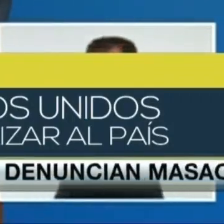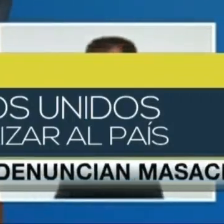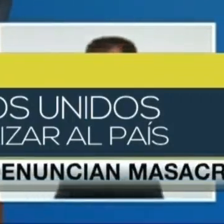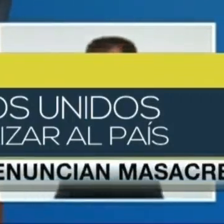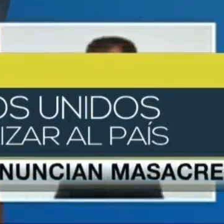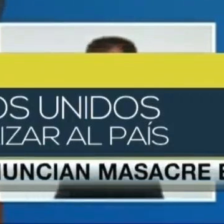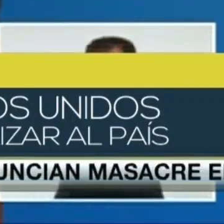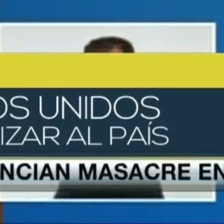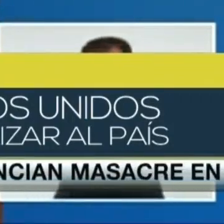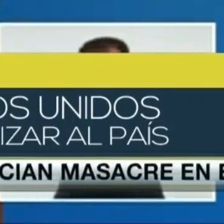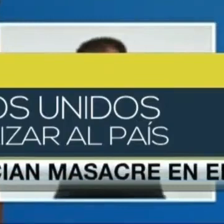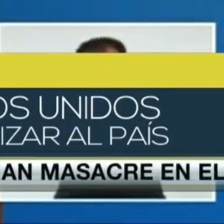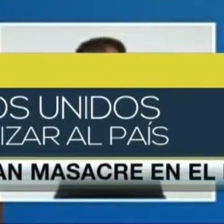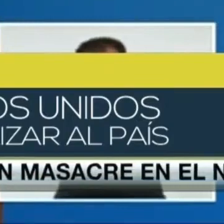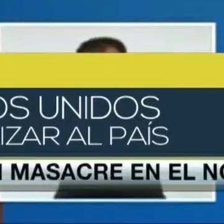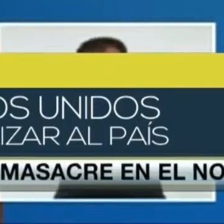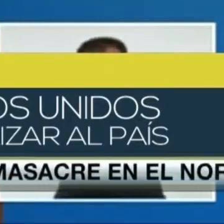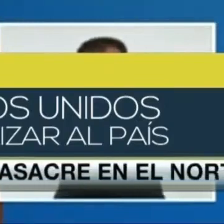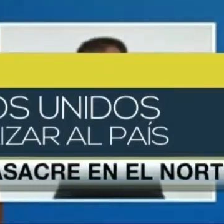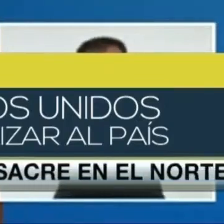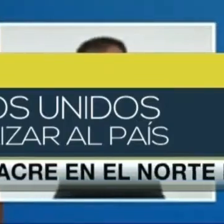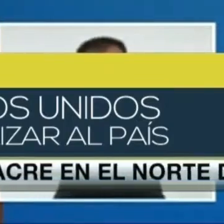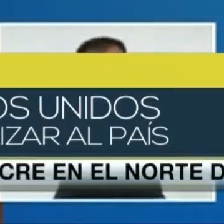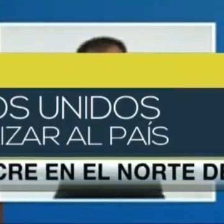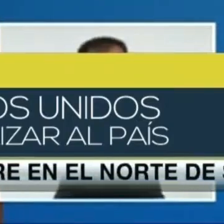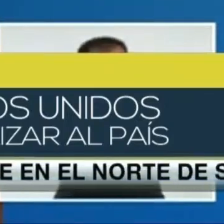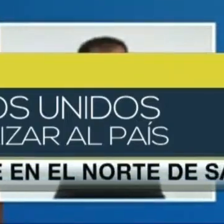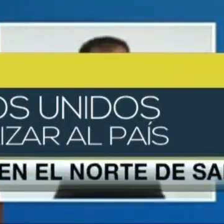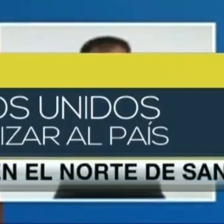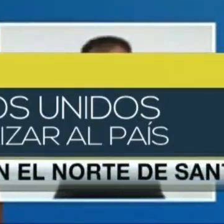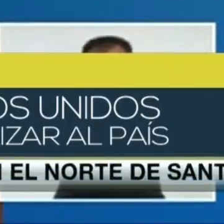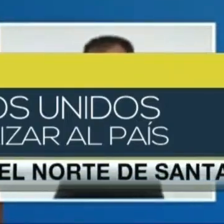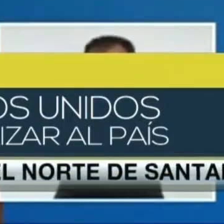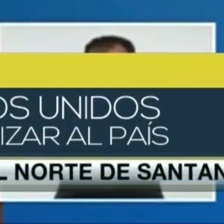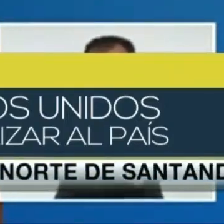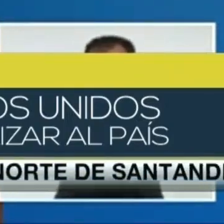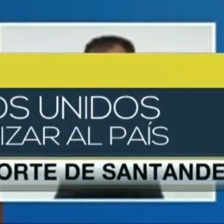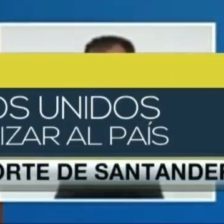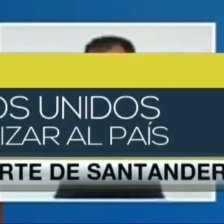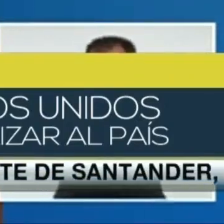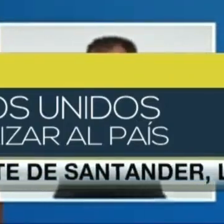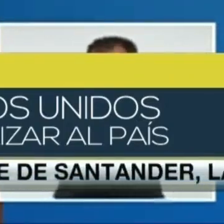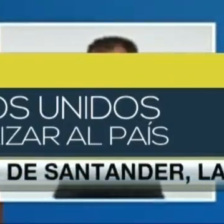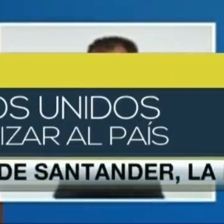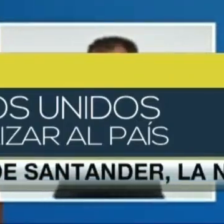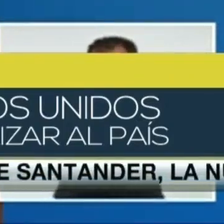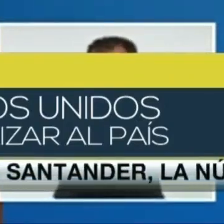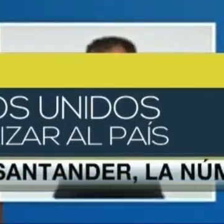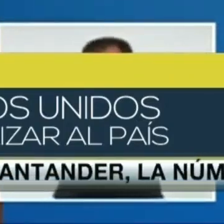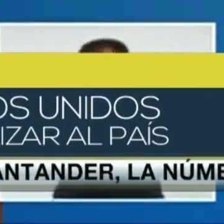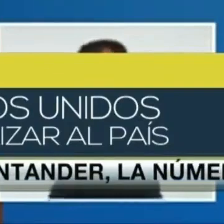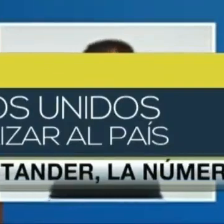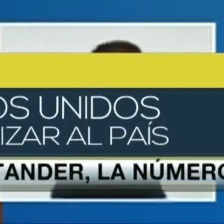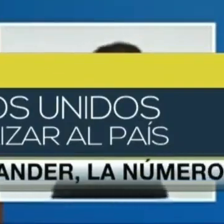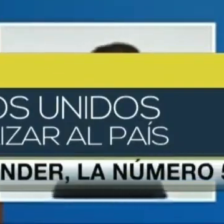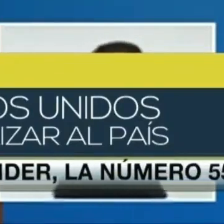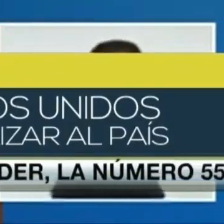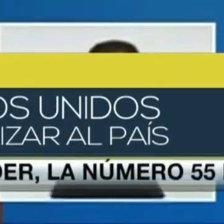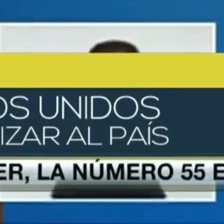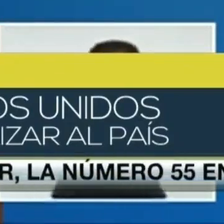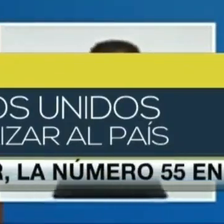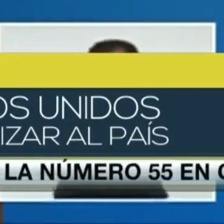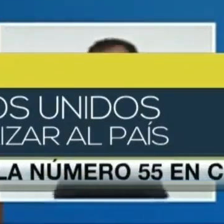Estado, de eso, porque es que el gobierno de los Estados Unidos no tiene la menor autoridad, ni legal,